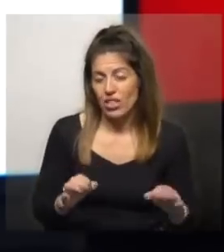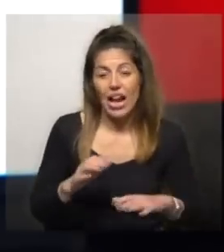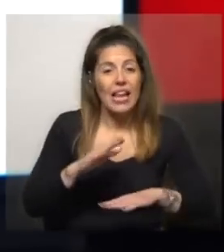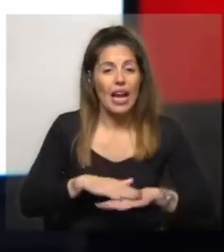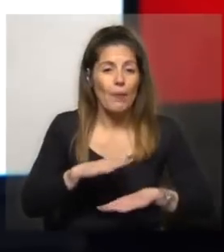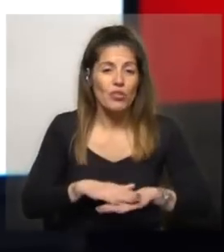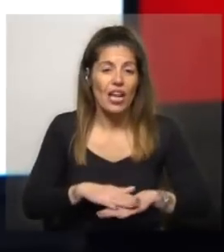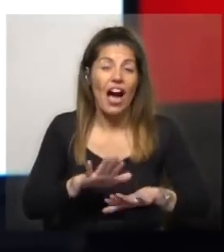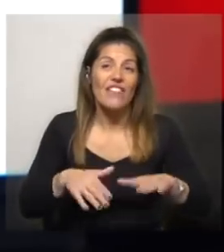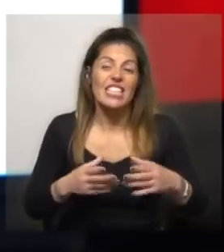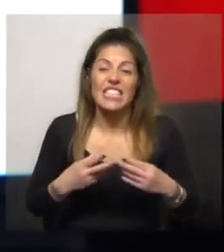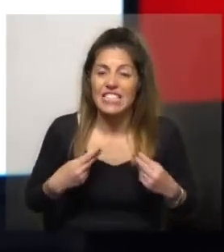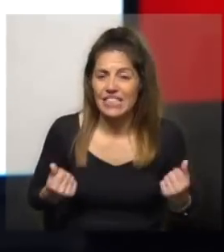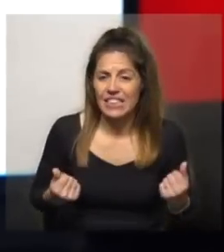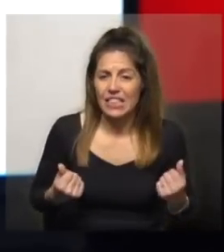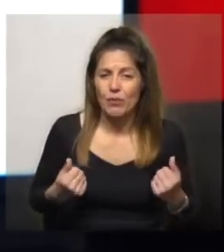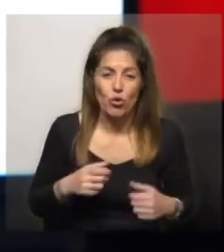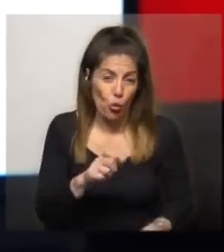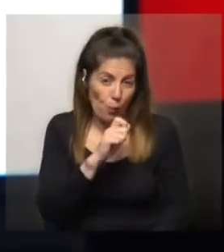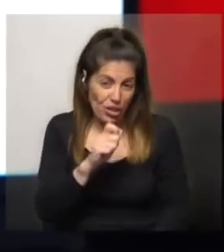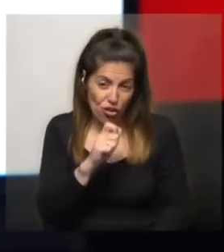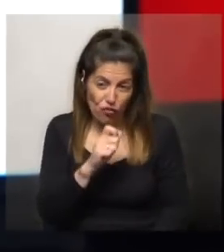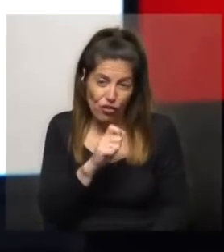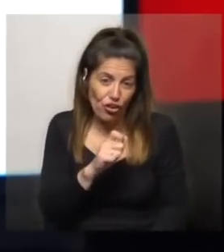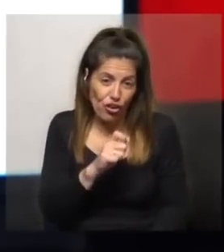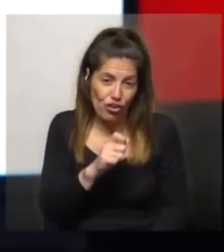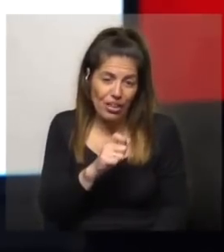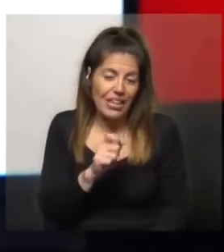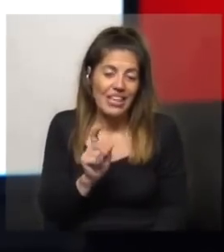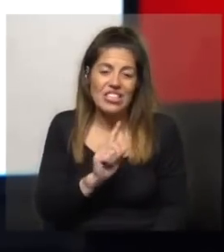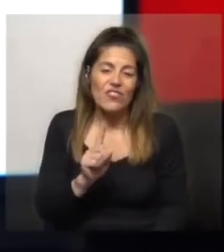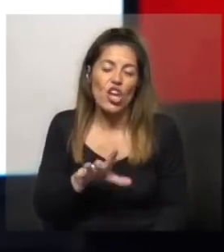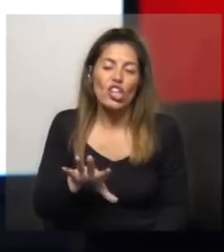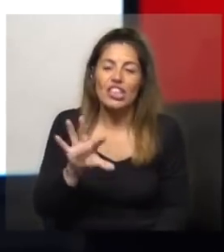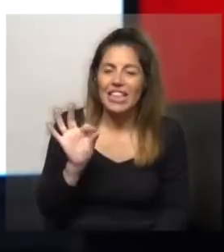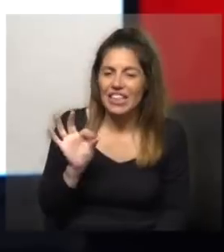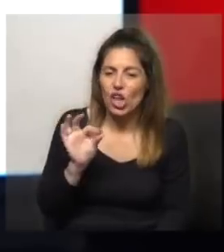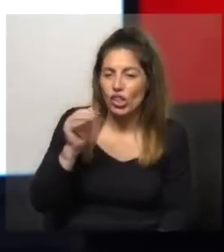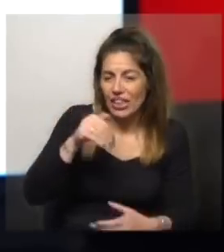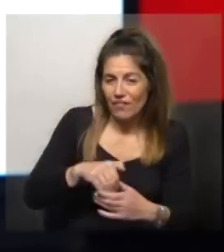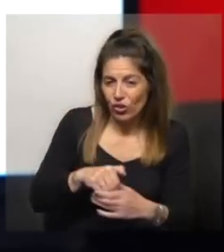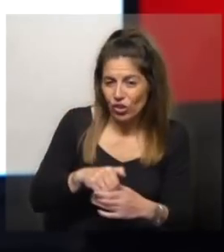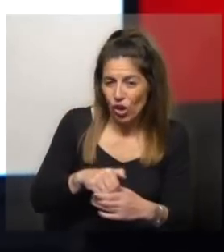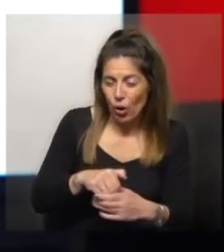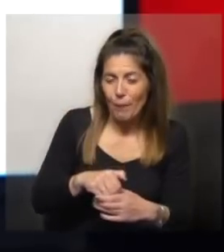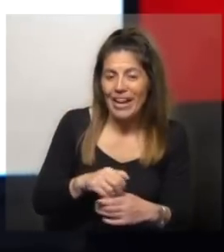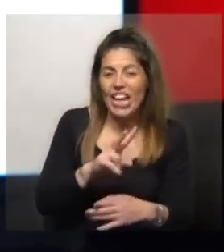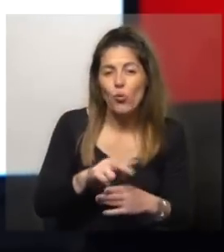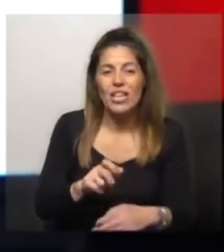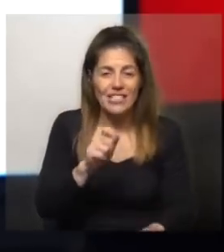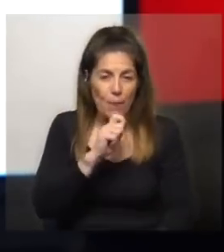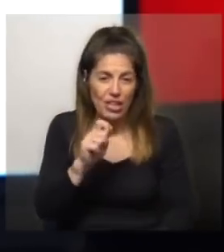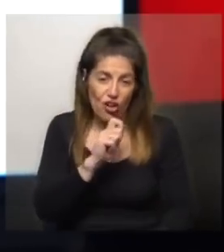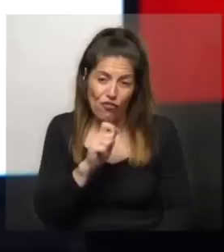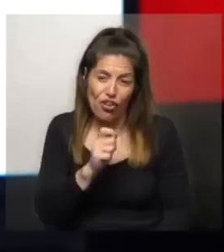que a veces sentís de que vos tenés un micrófono digamos este y si bien nadie te eligió y te votó para que uses ese micrófono en nombre